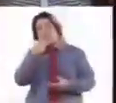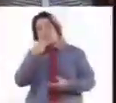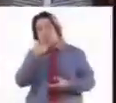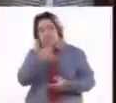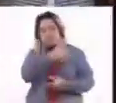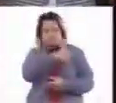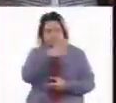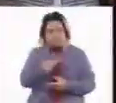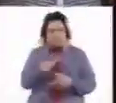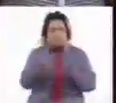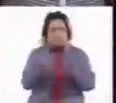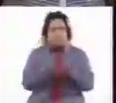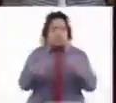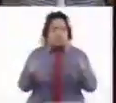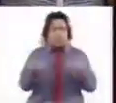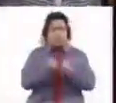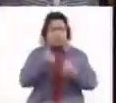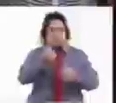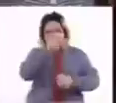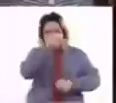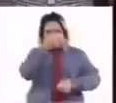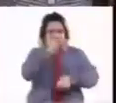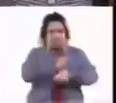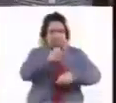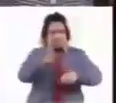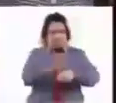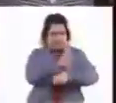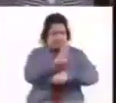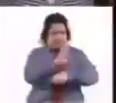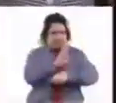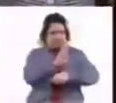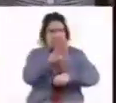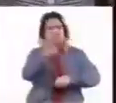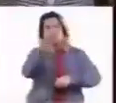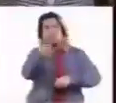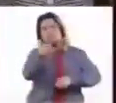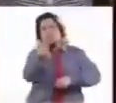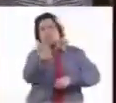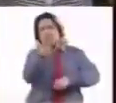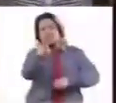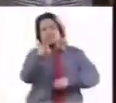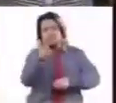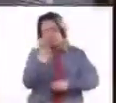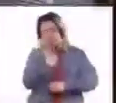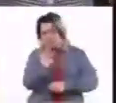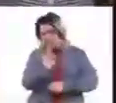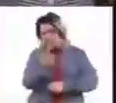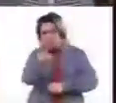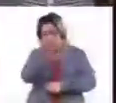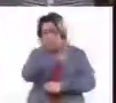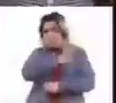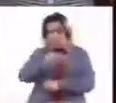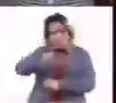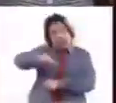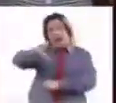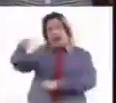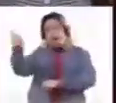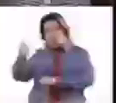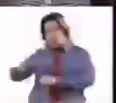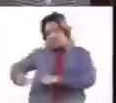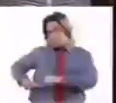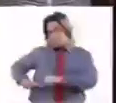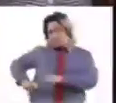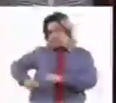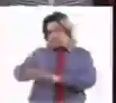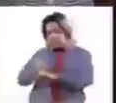hasta la propia Secretaría de Bienestar. ¿Está usted dispuesta a colaborar o a brindar la asesoría a otros gobiernos para que